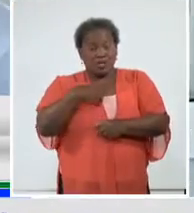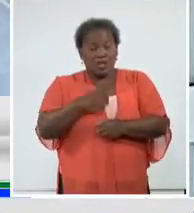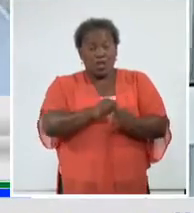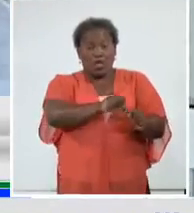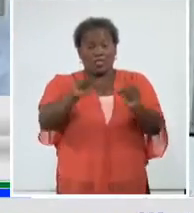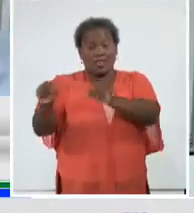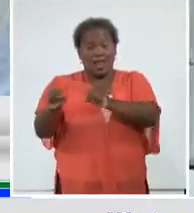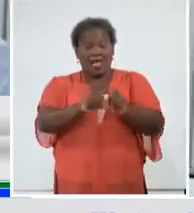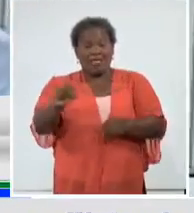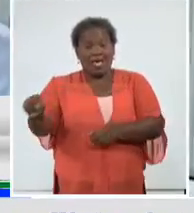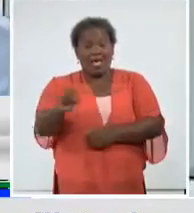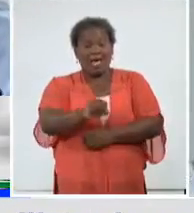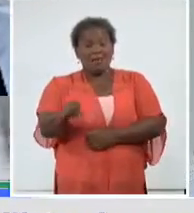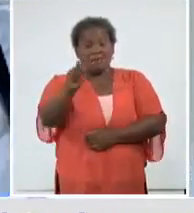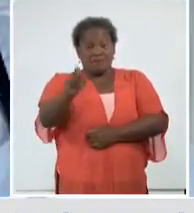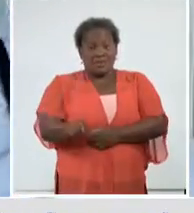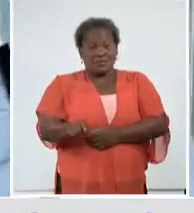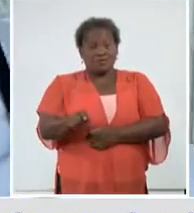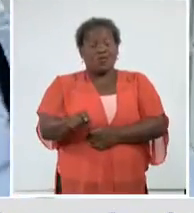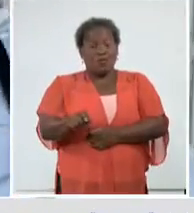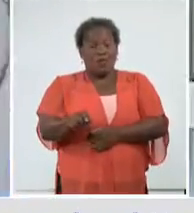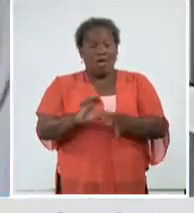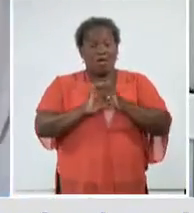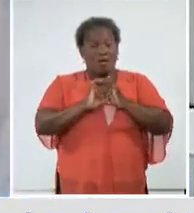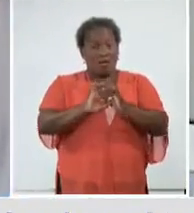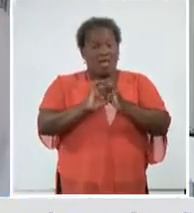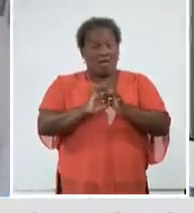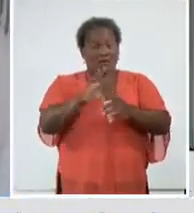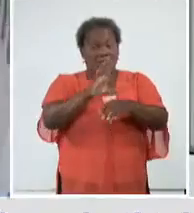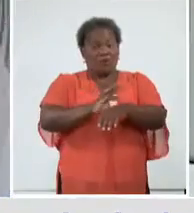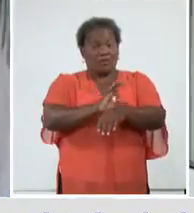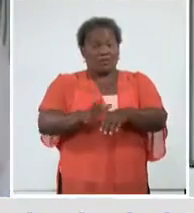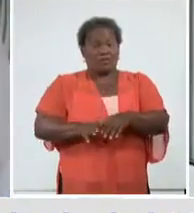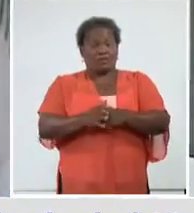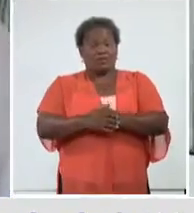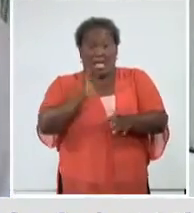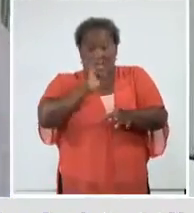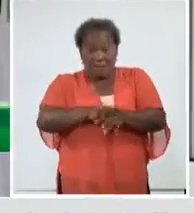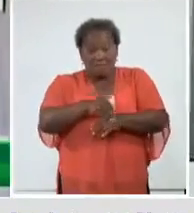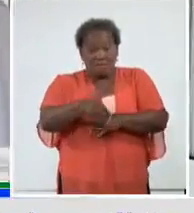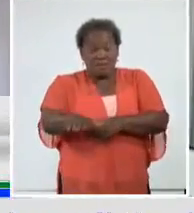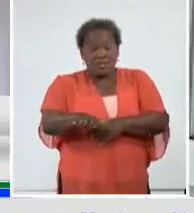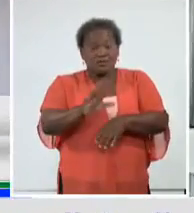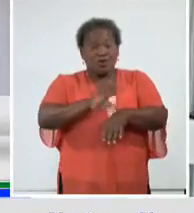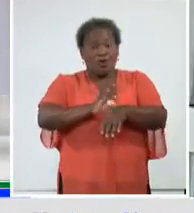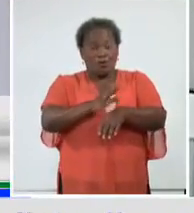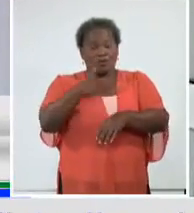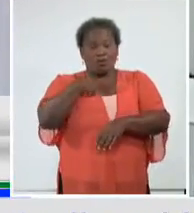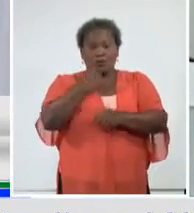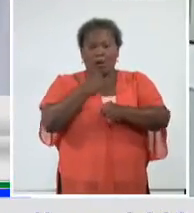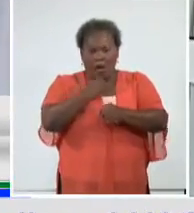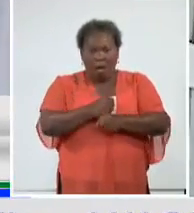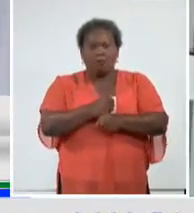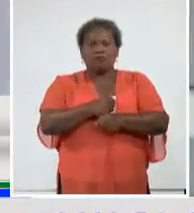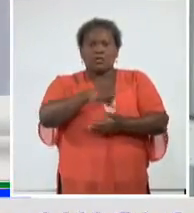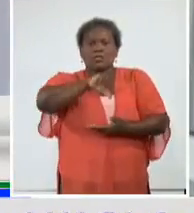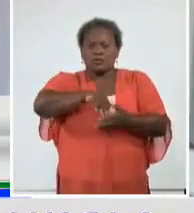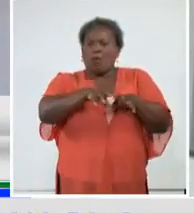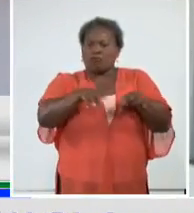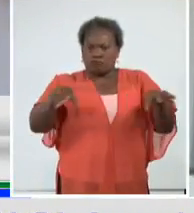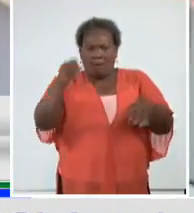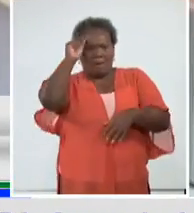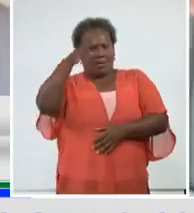precozmente pacientes con signos de agravamiento de la COVID. Desde que comenzó la pandemia, he trabajado en centros de aislamiento y esto ha sido una experiencia nueva para